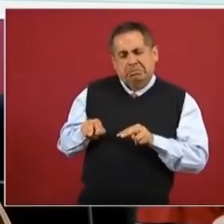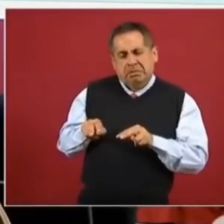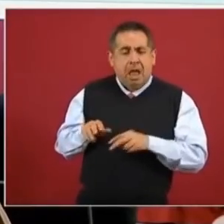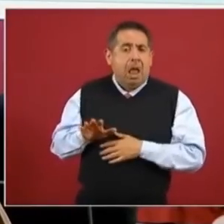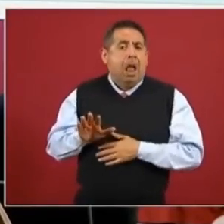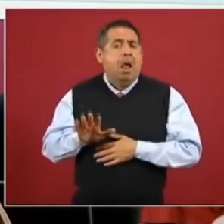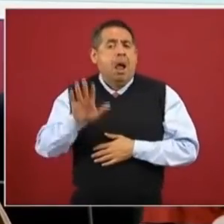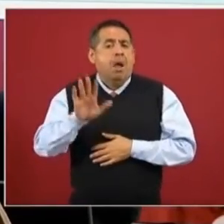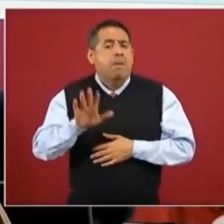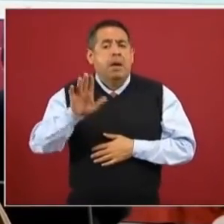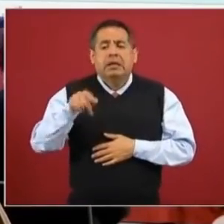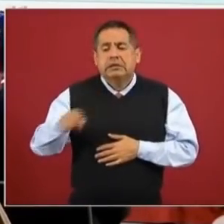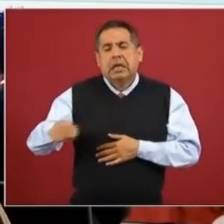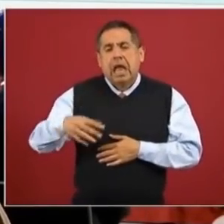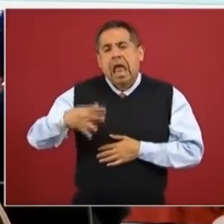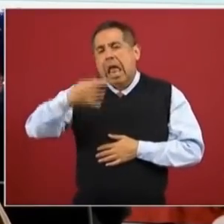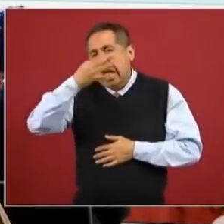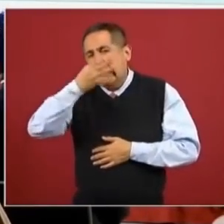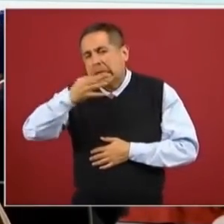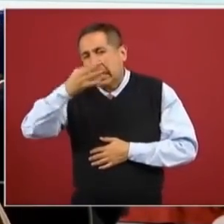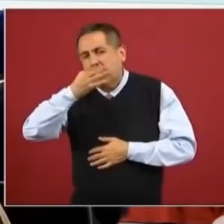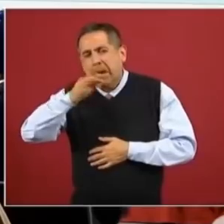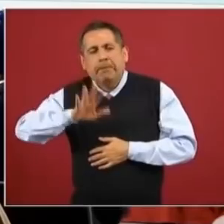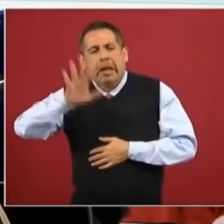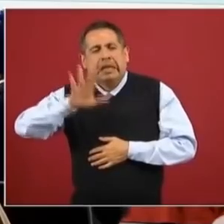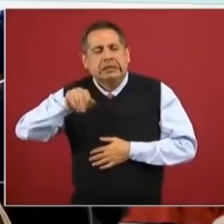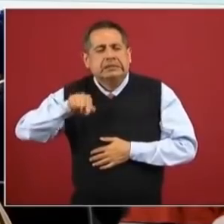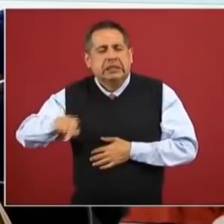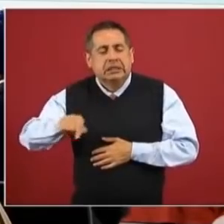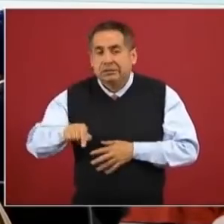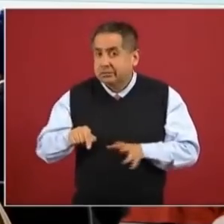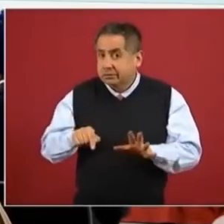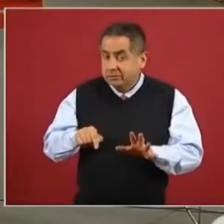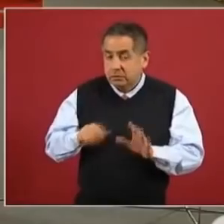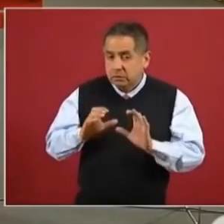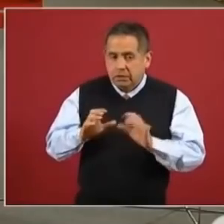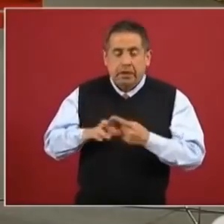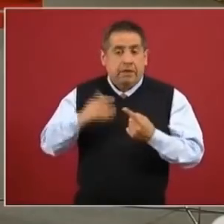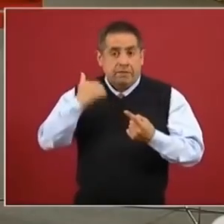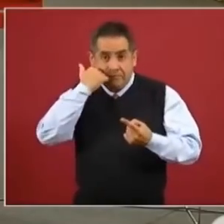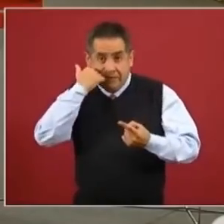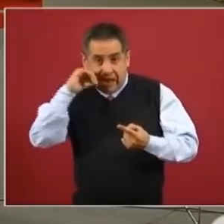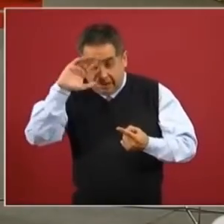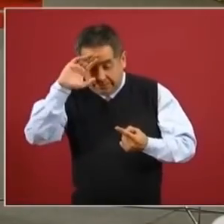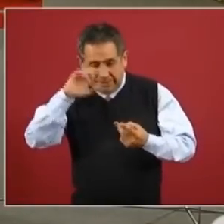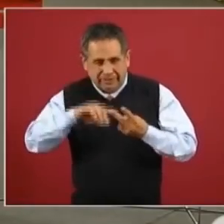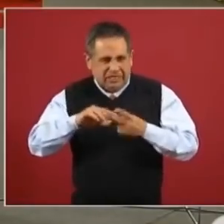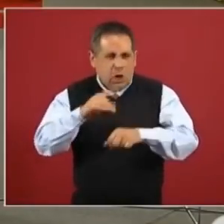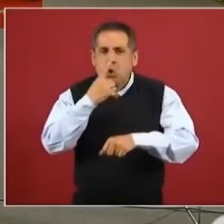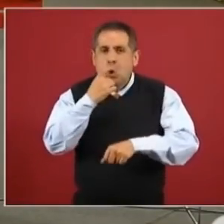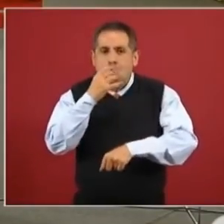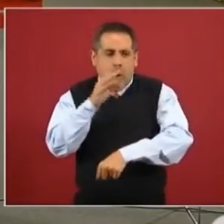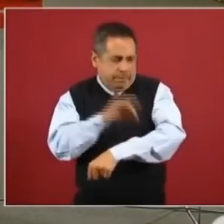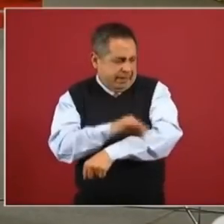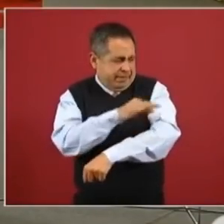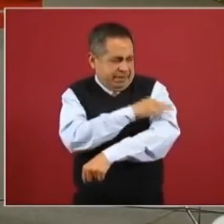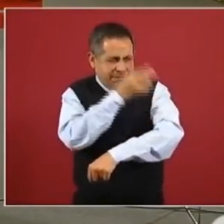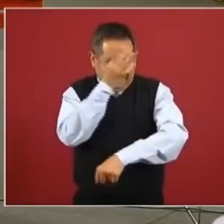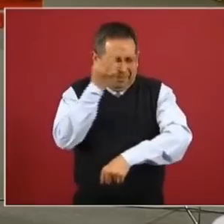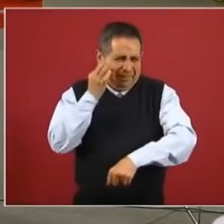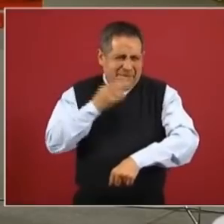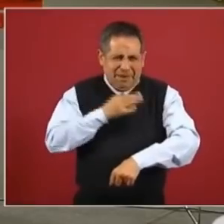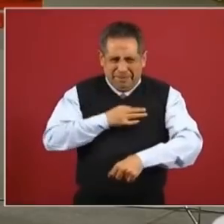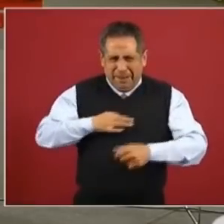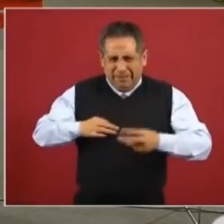parece que va a iniciar con una gripita o con un cuadro catarral. Entonces, fiebre, manchitas, coriza,